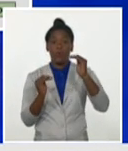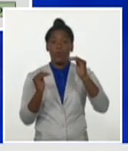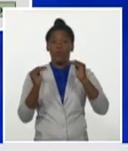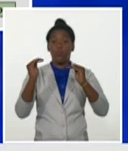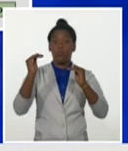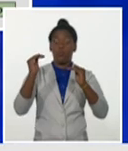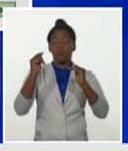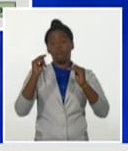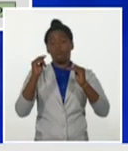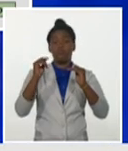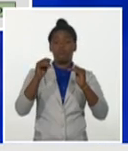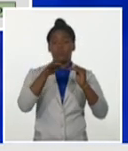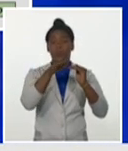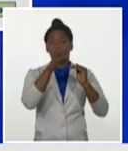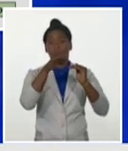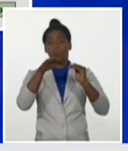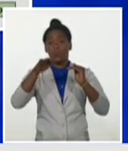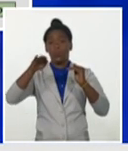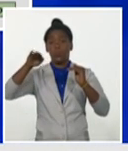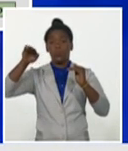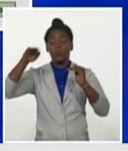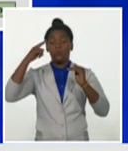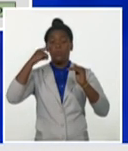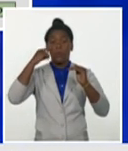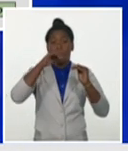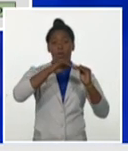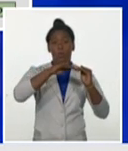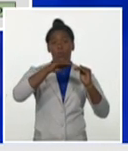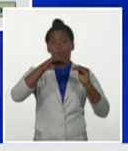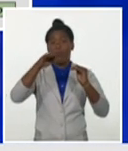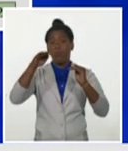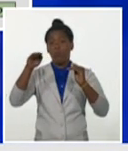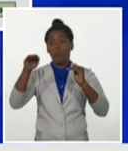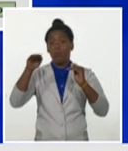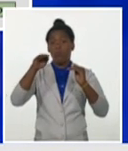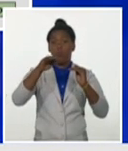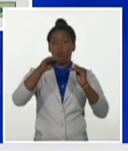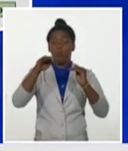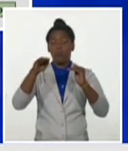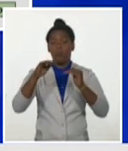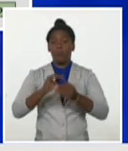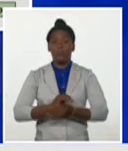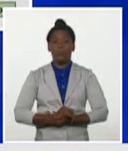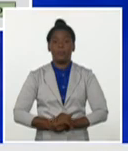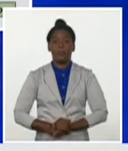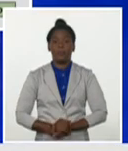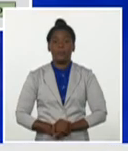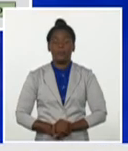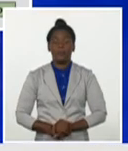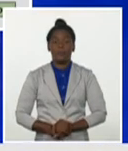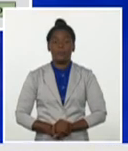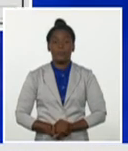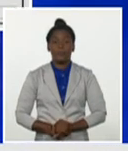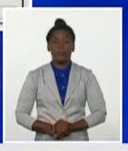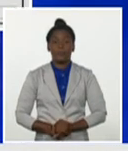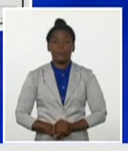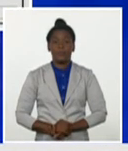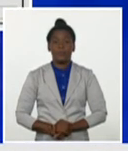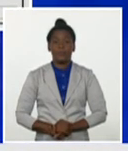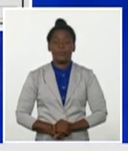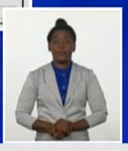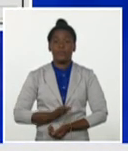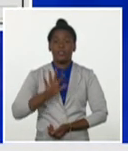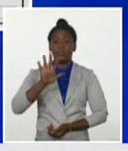alta en una especie de meseta que es muy elevada. El 53,4% de